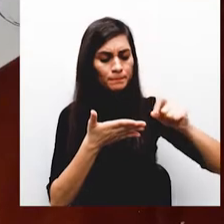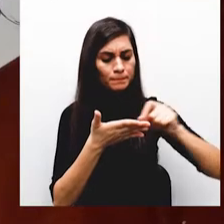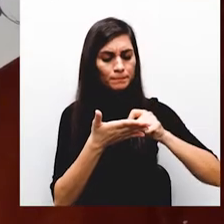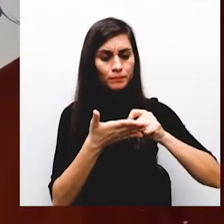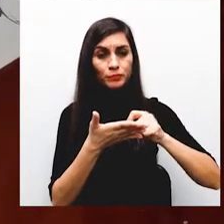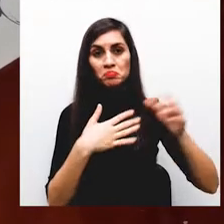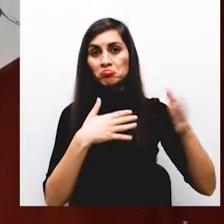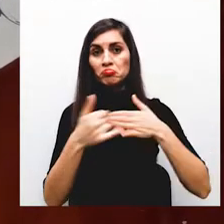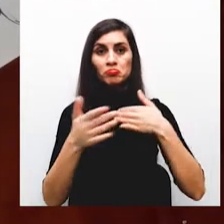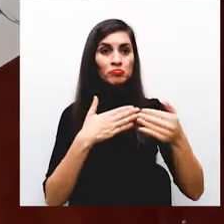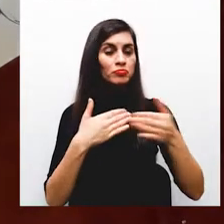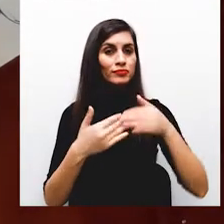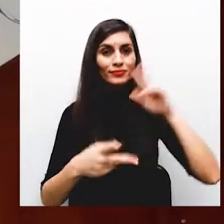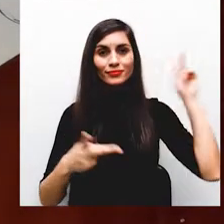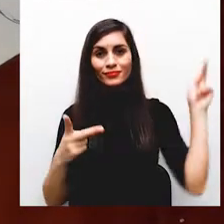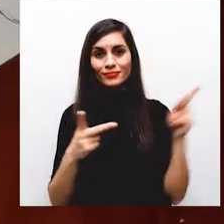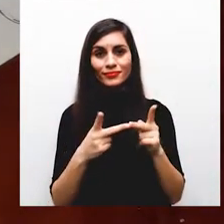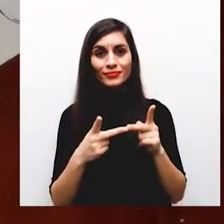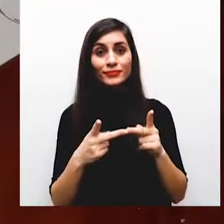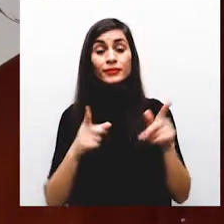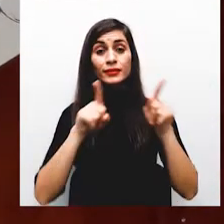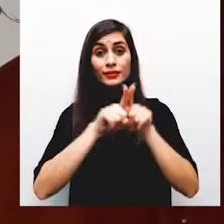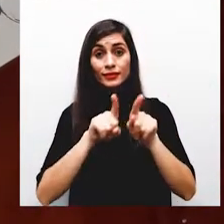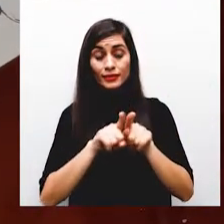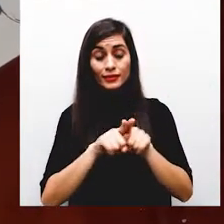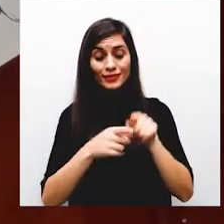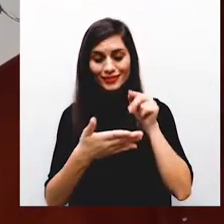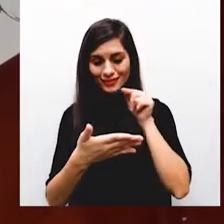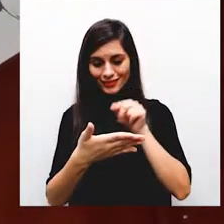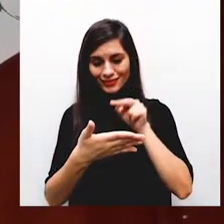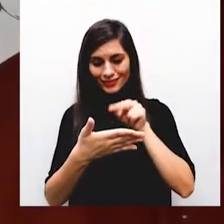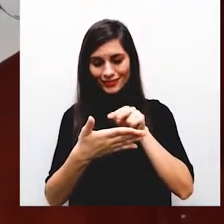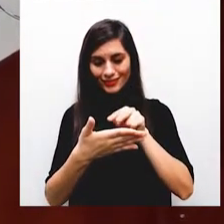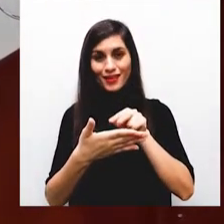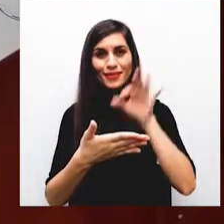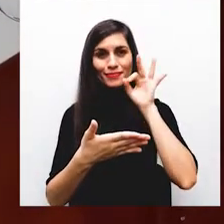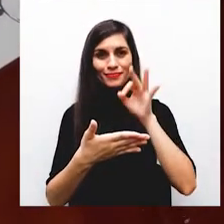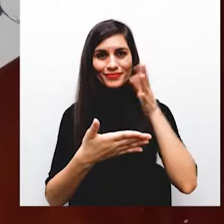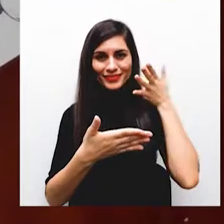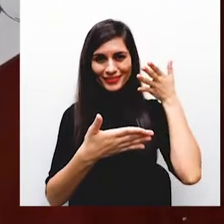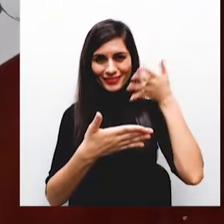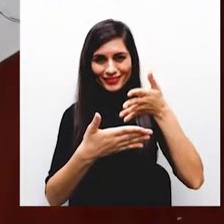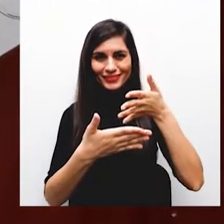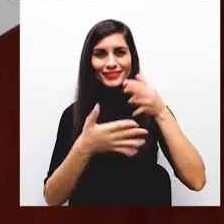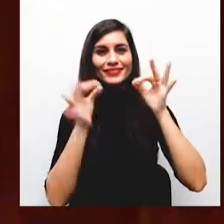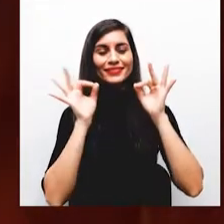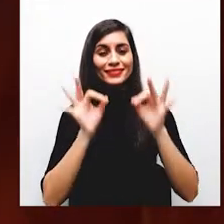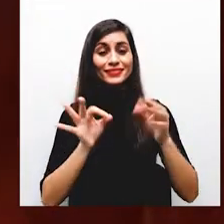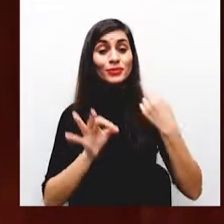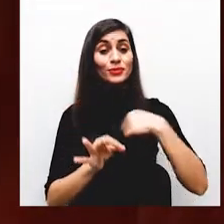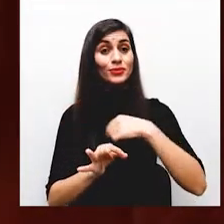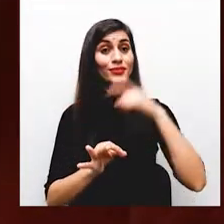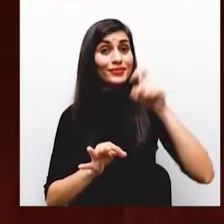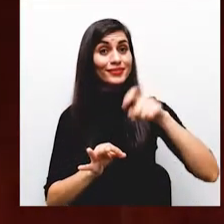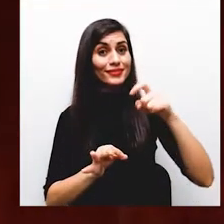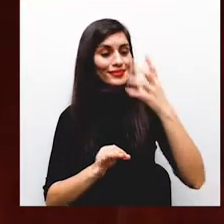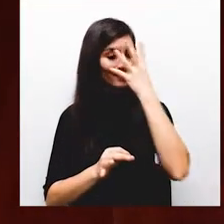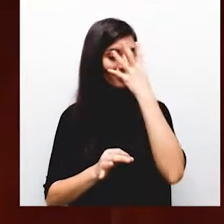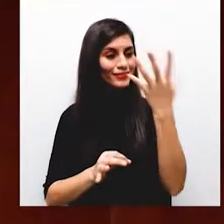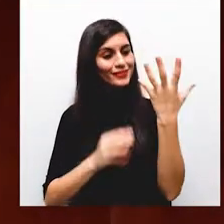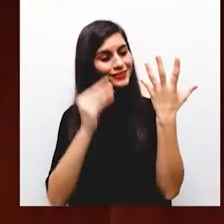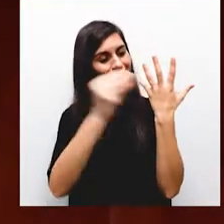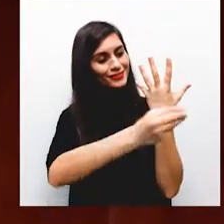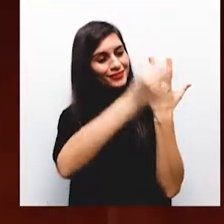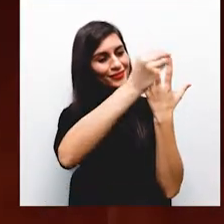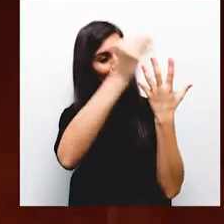delinear. No importa que no quede perfecto, lo más importante es que quede la figura central que necesitamos para